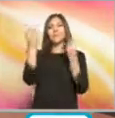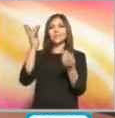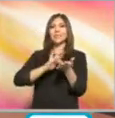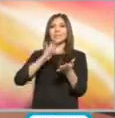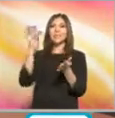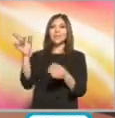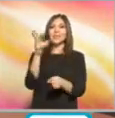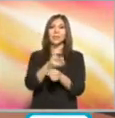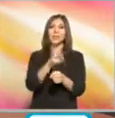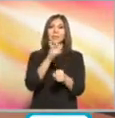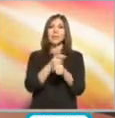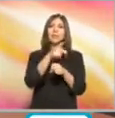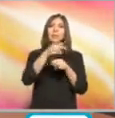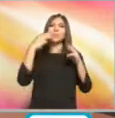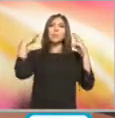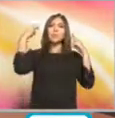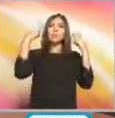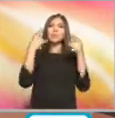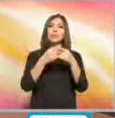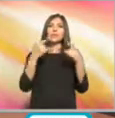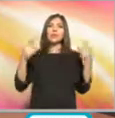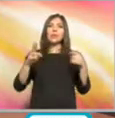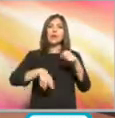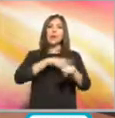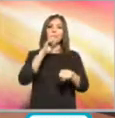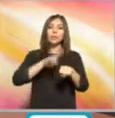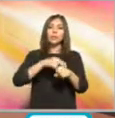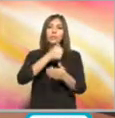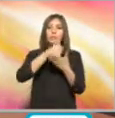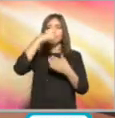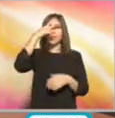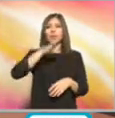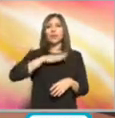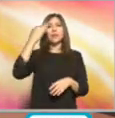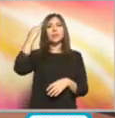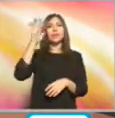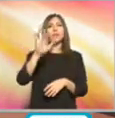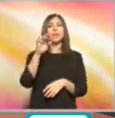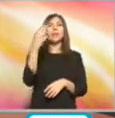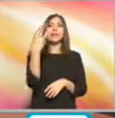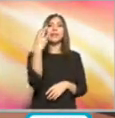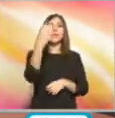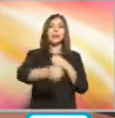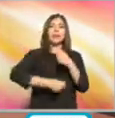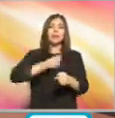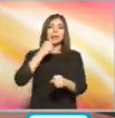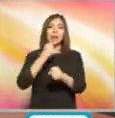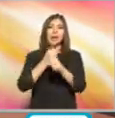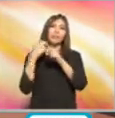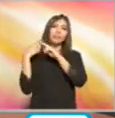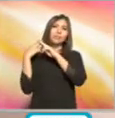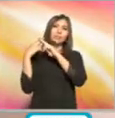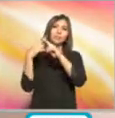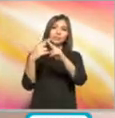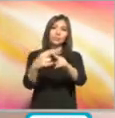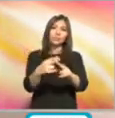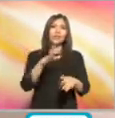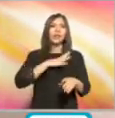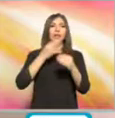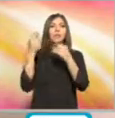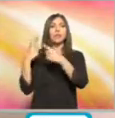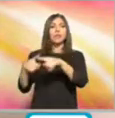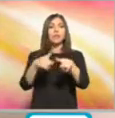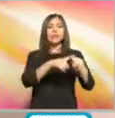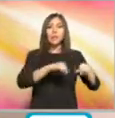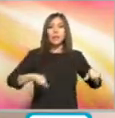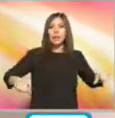invitación. Museo de Historia Natural de la Ciudad de México, con 53 años, o sea que tenemos una gran trayectoria y muchas actividades.